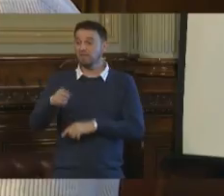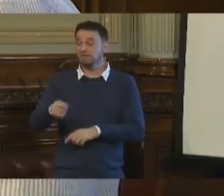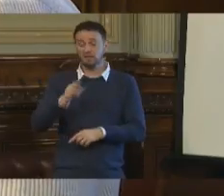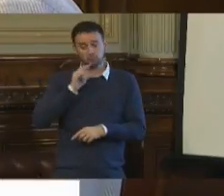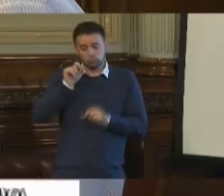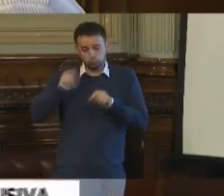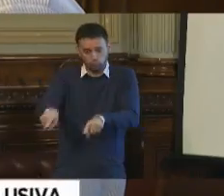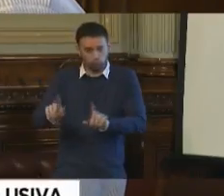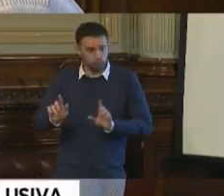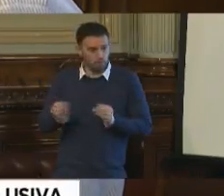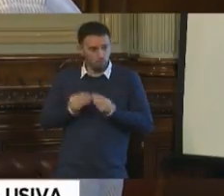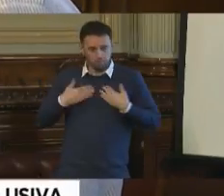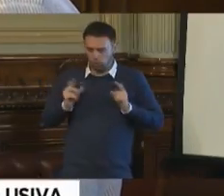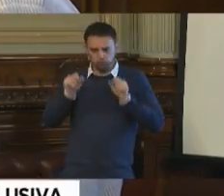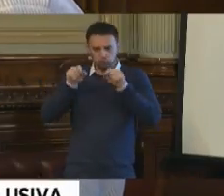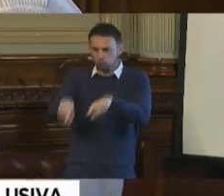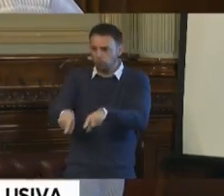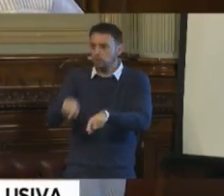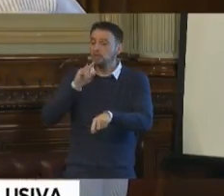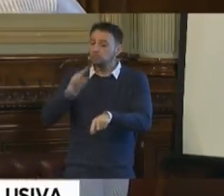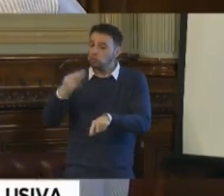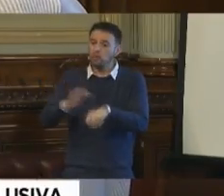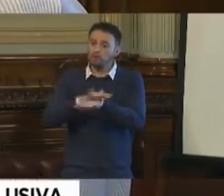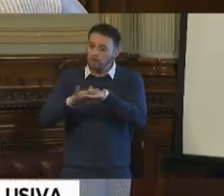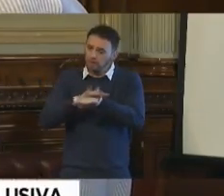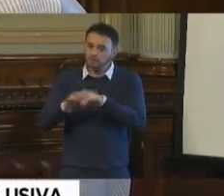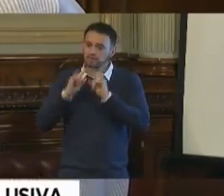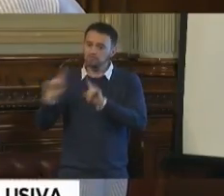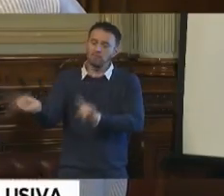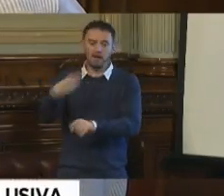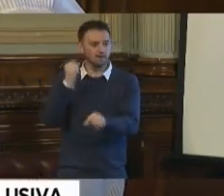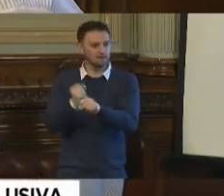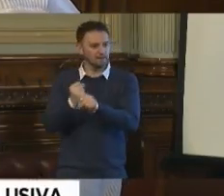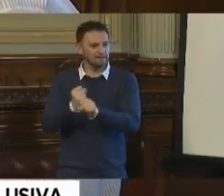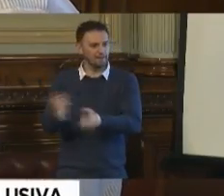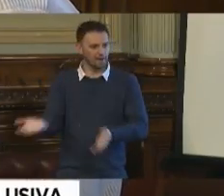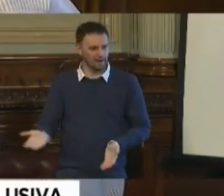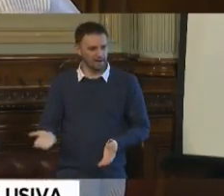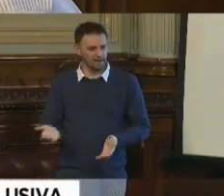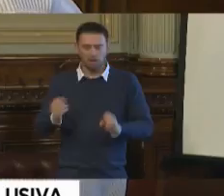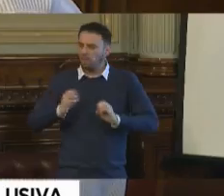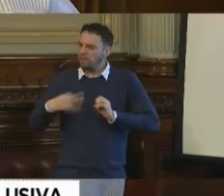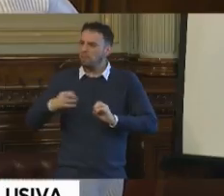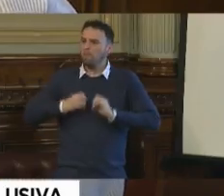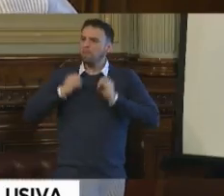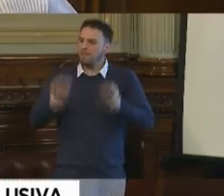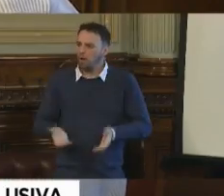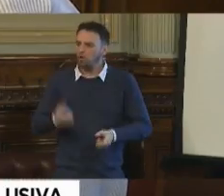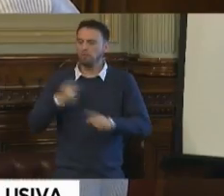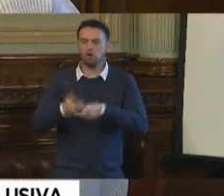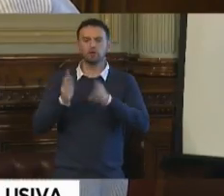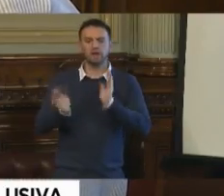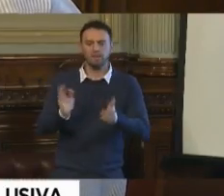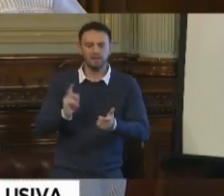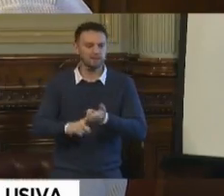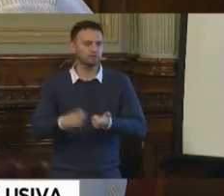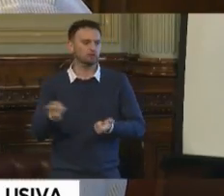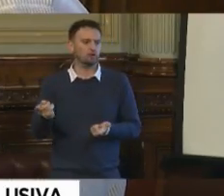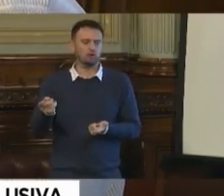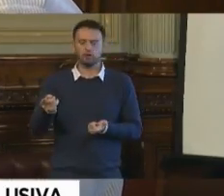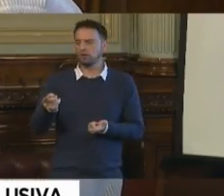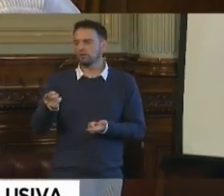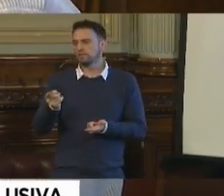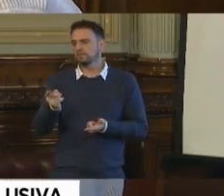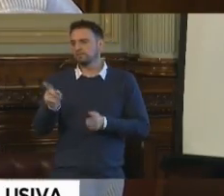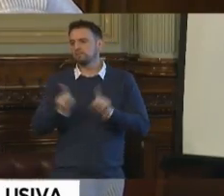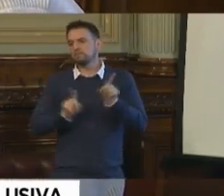discapacidad era de la persona en cómo era de la persona la persona era la que tenía que sobreponer su condición a través de rehabilitación oa través